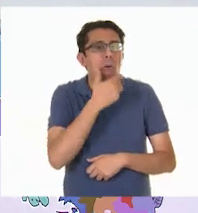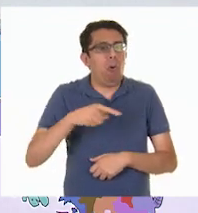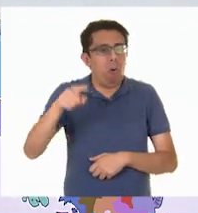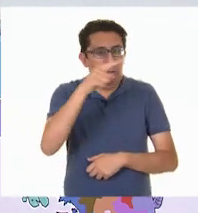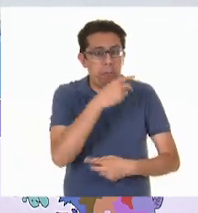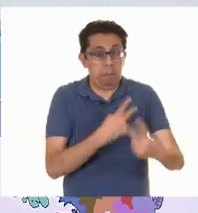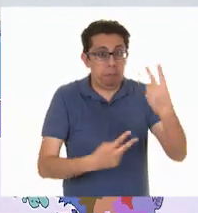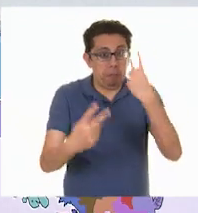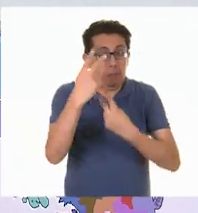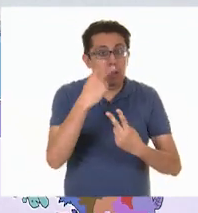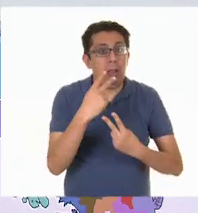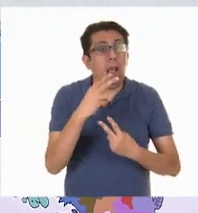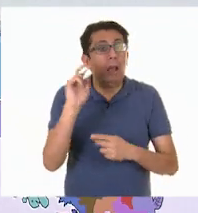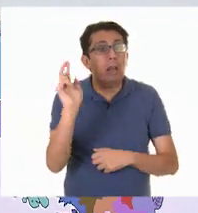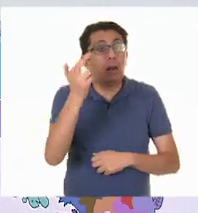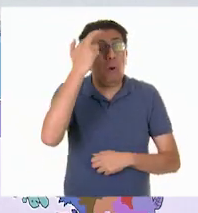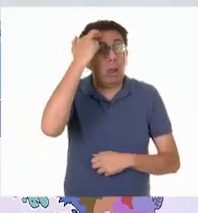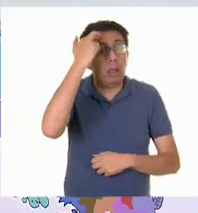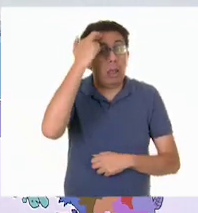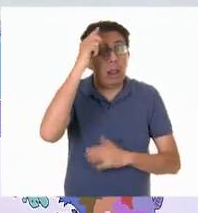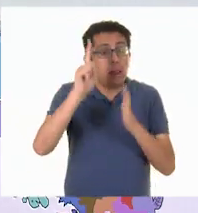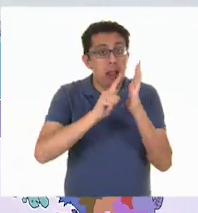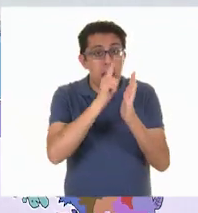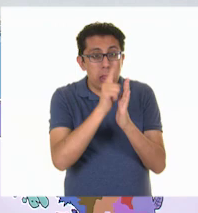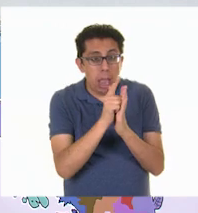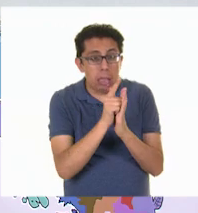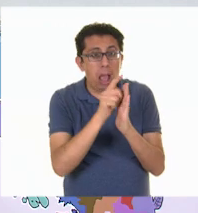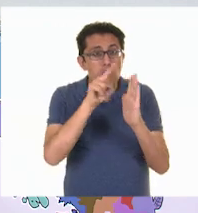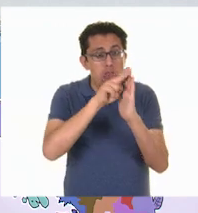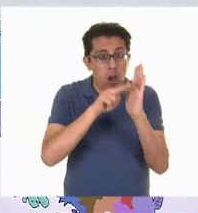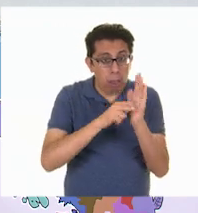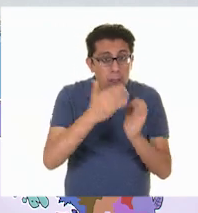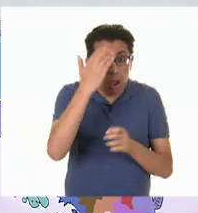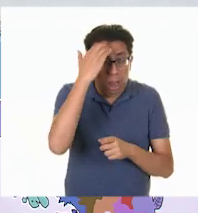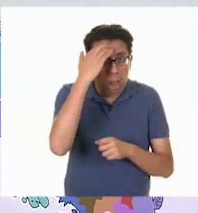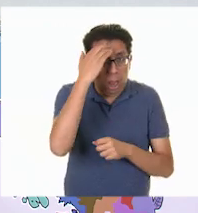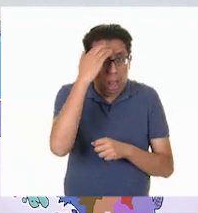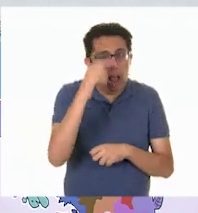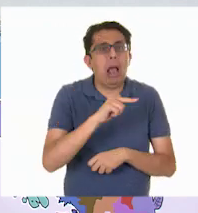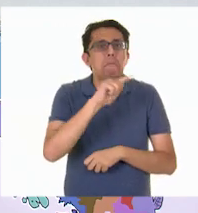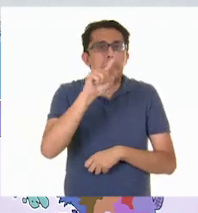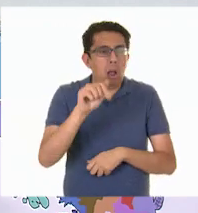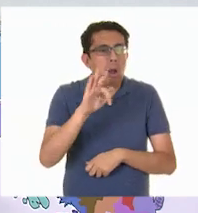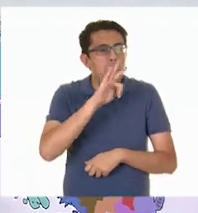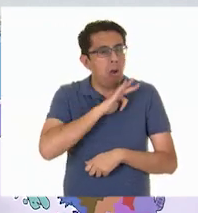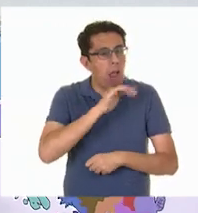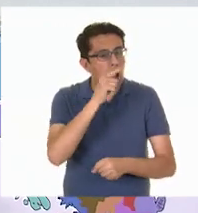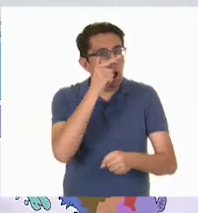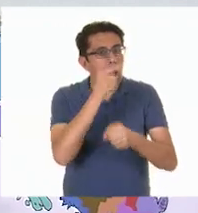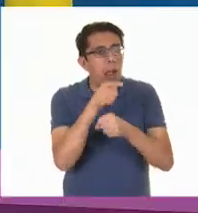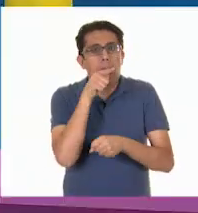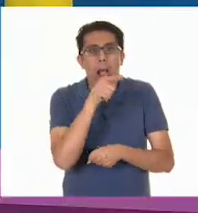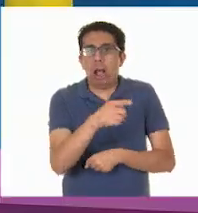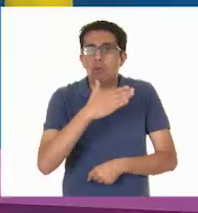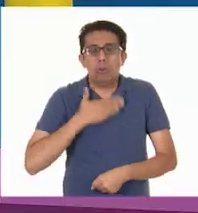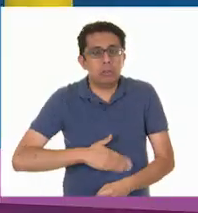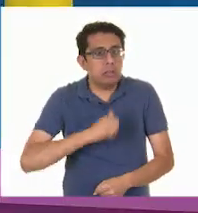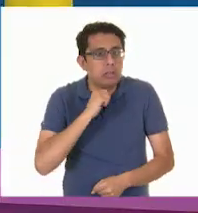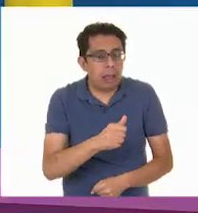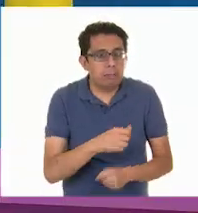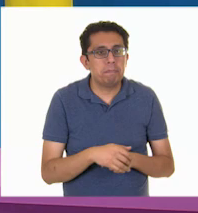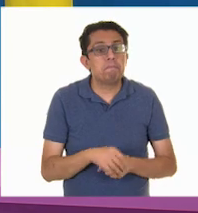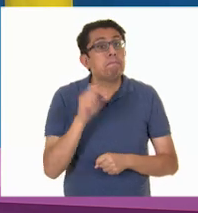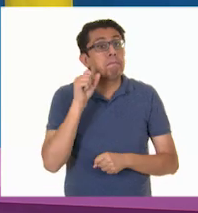acompañan, recuerden que al conocer las leyes y normas podemos identificar cuando alguna de ellas se aplica injustamente. También que